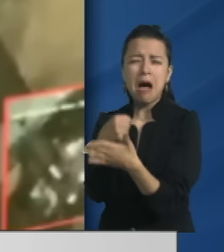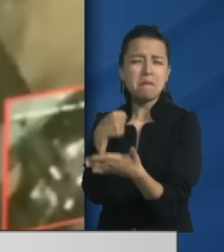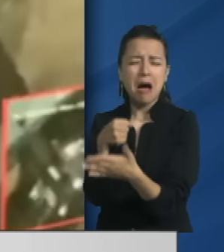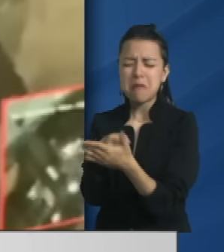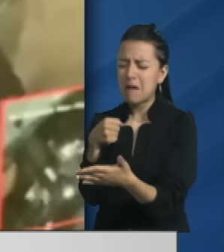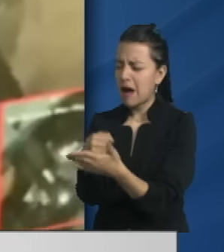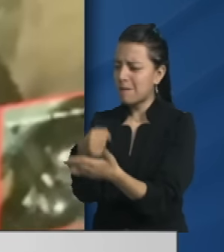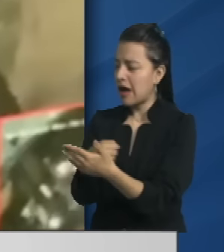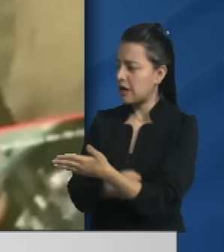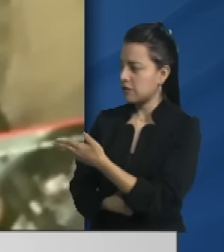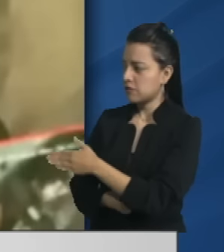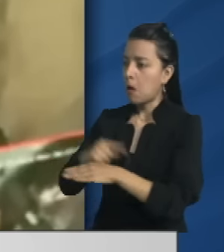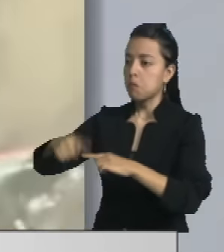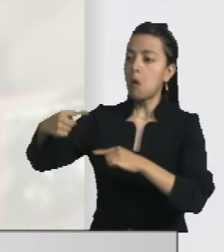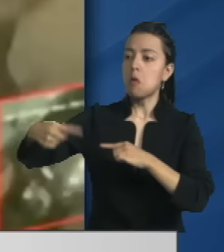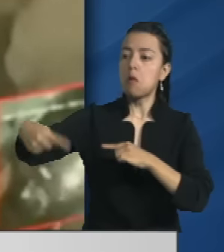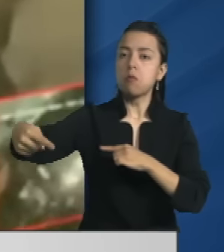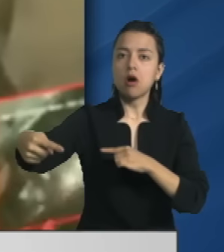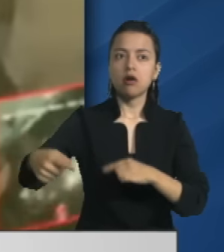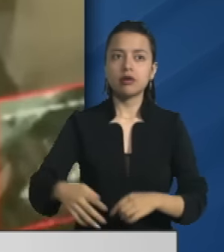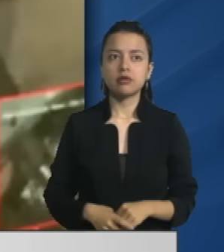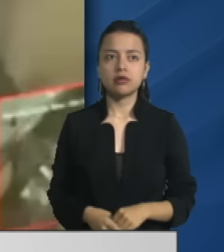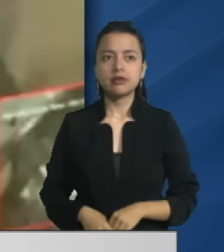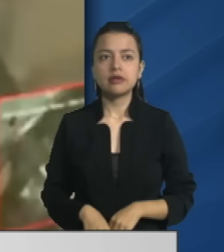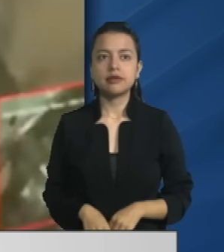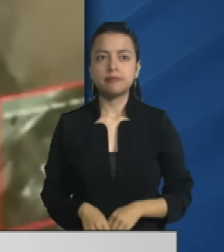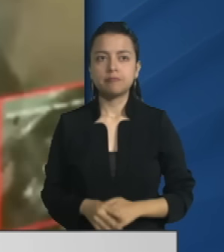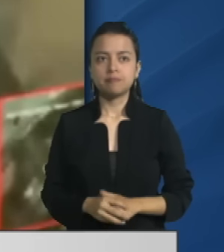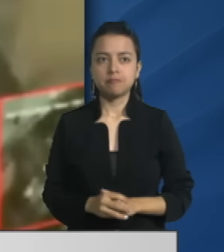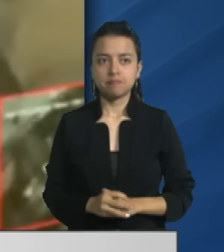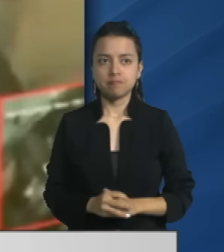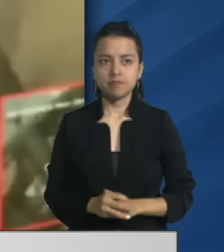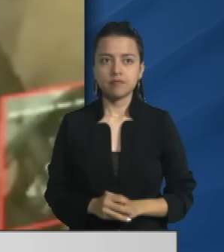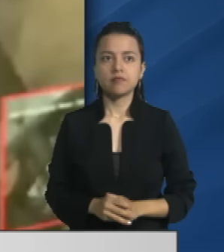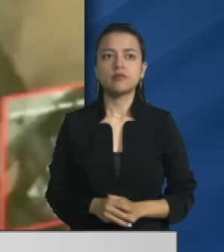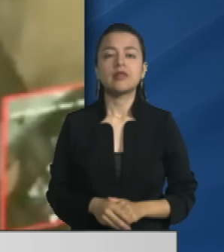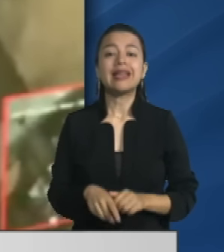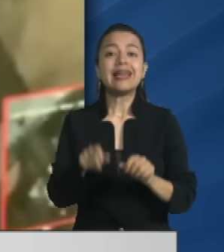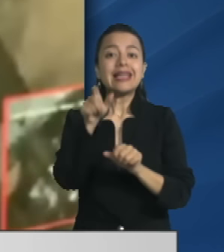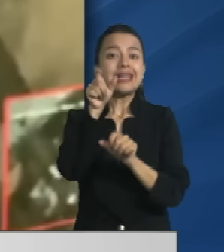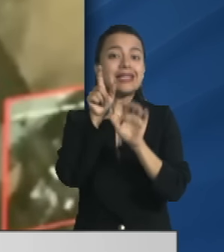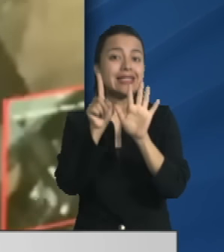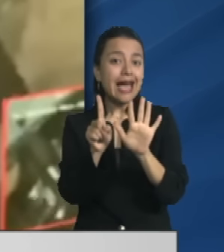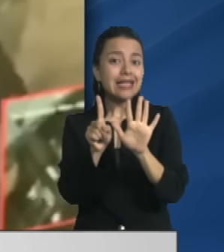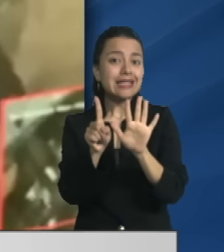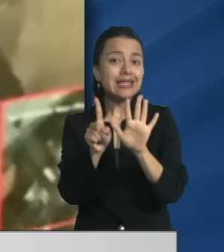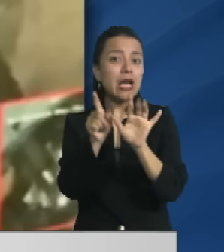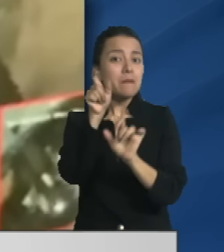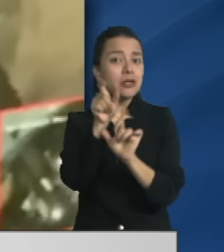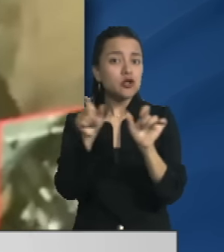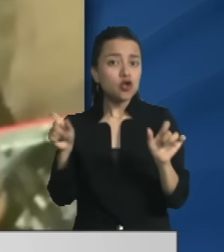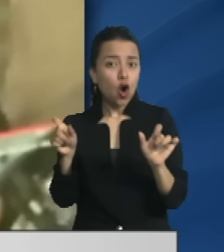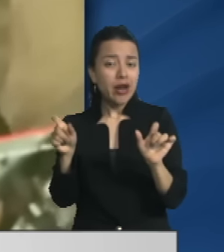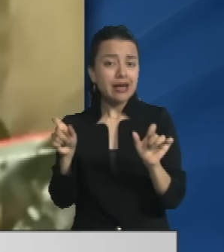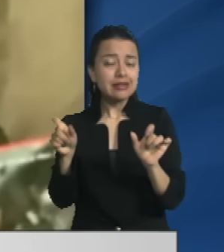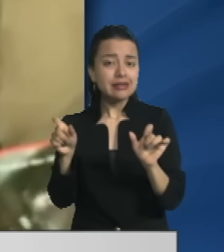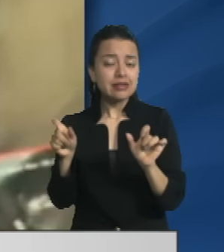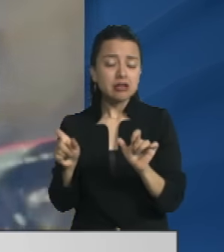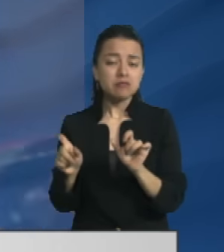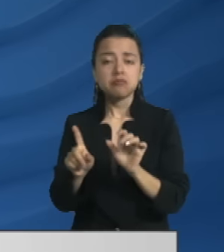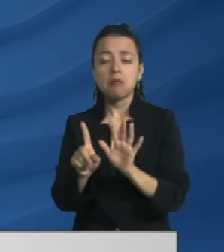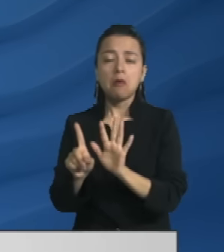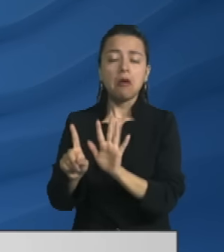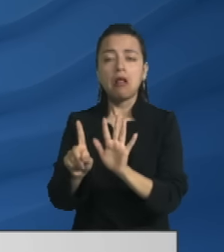automóviles y tres motocicletas en el recorrido arrolló a seis personas dos fallecieron y cuatro